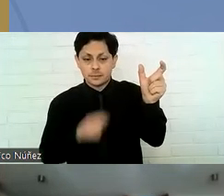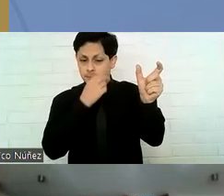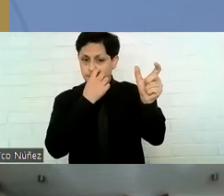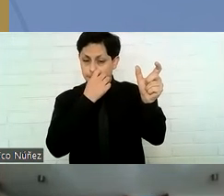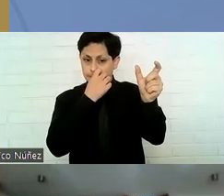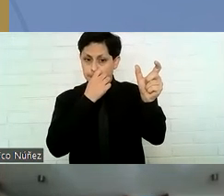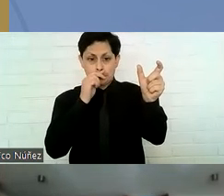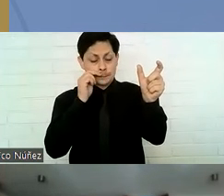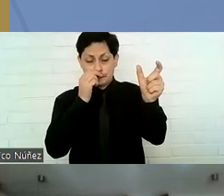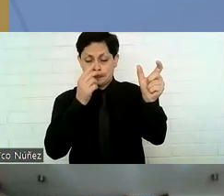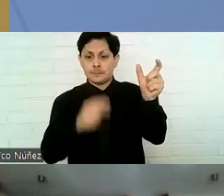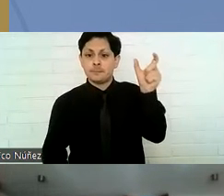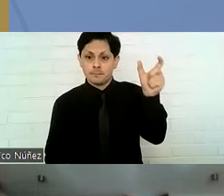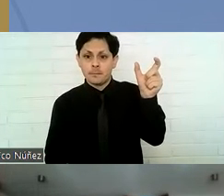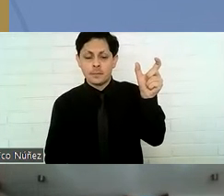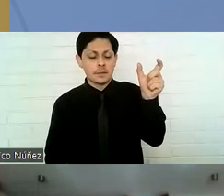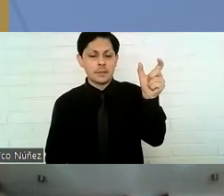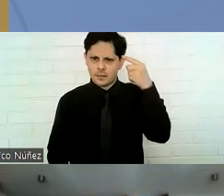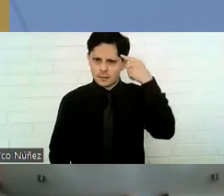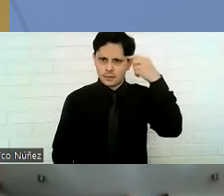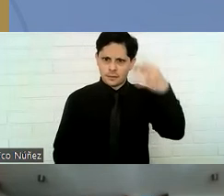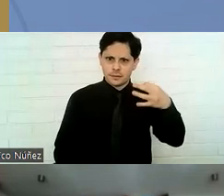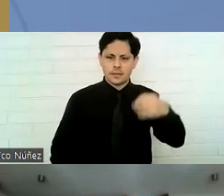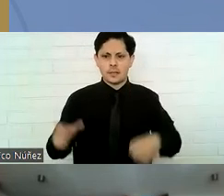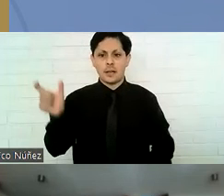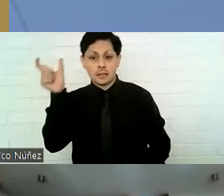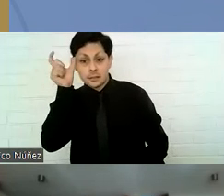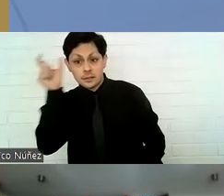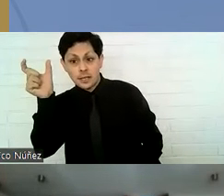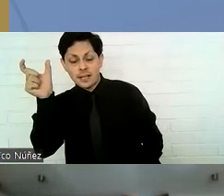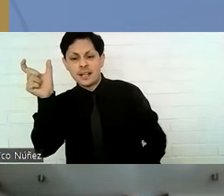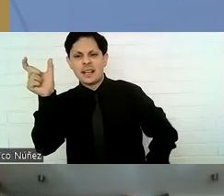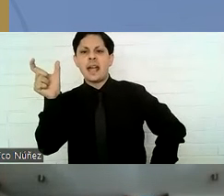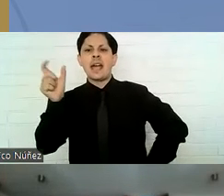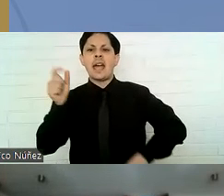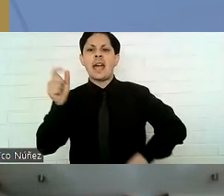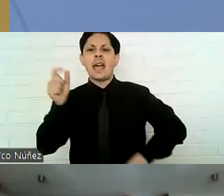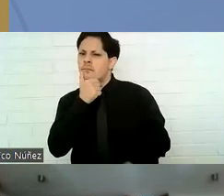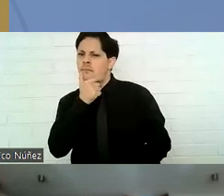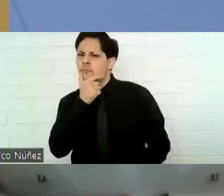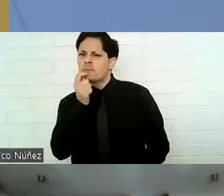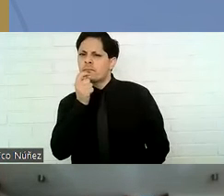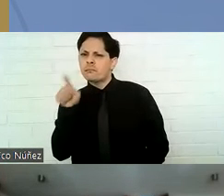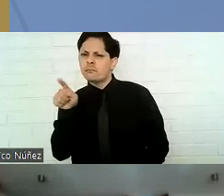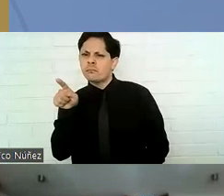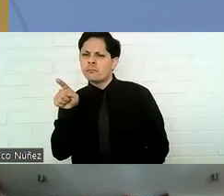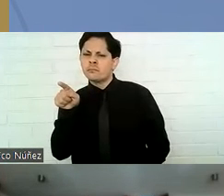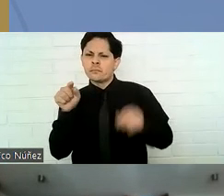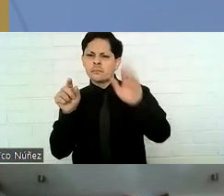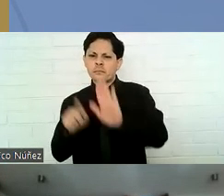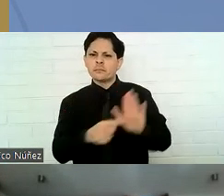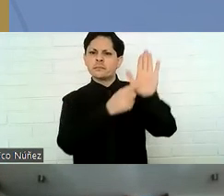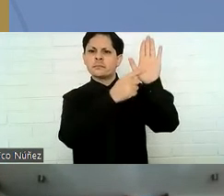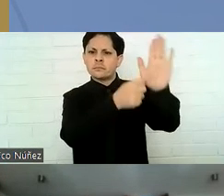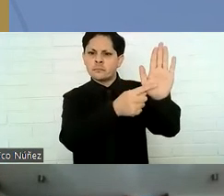la racionalidad crítica, que creo que es de lo que estamos hablando. Por lo tanto, un postulado es que